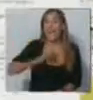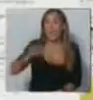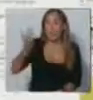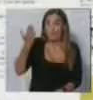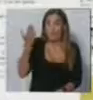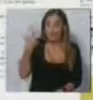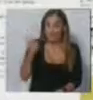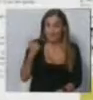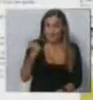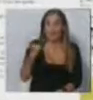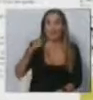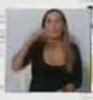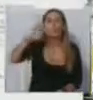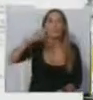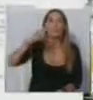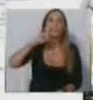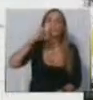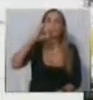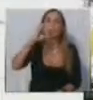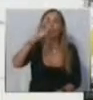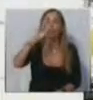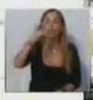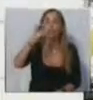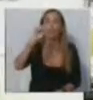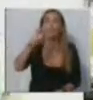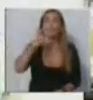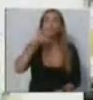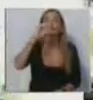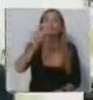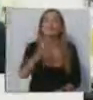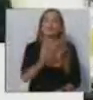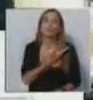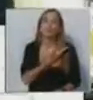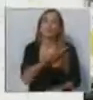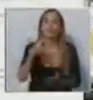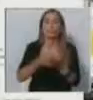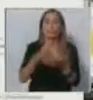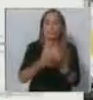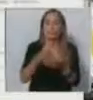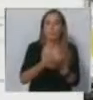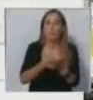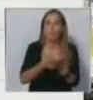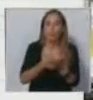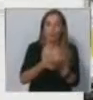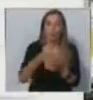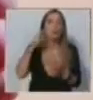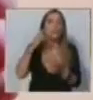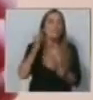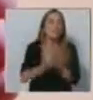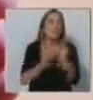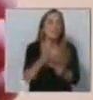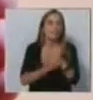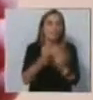millones de dólares. O podemos financiar la NASA durante un año, que es lo que cuesta financiar la